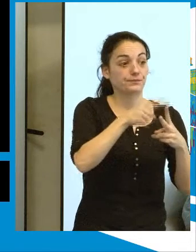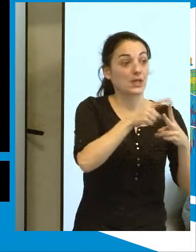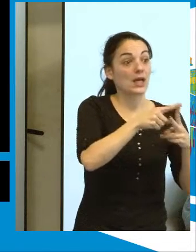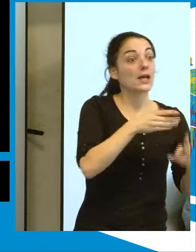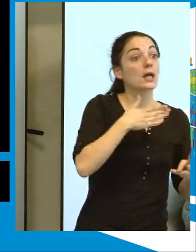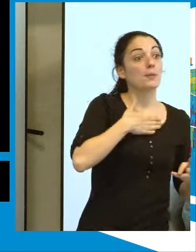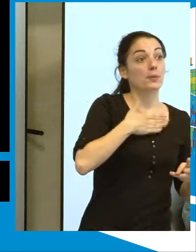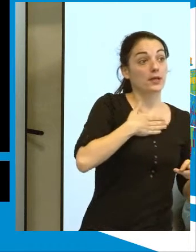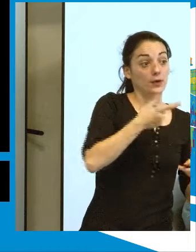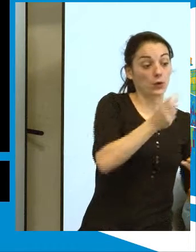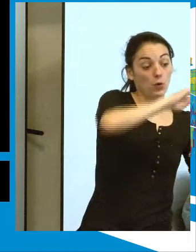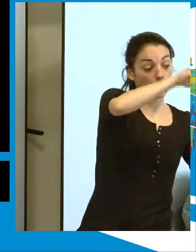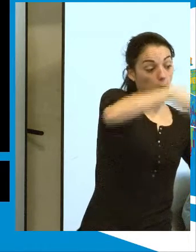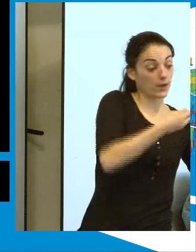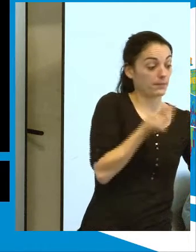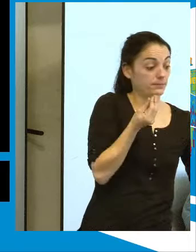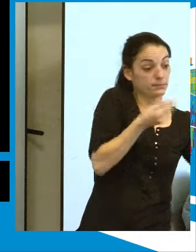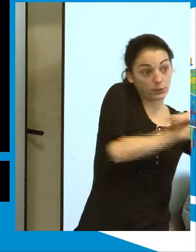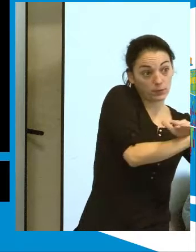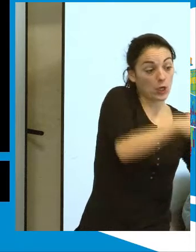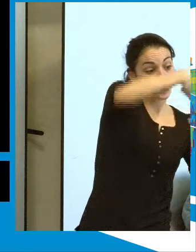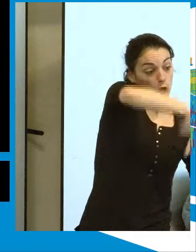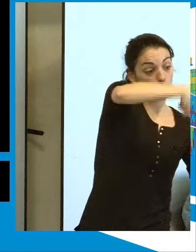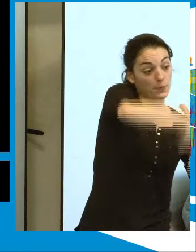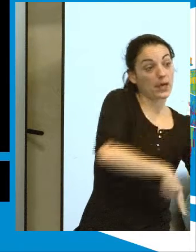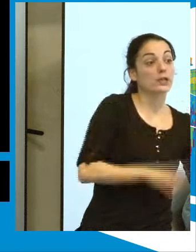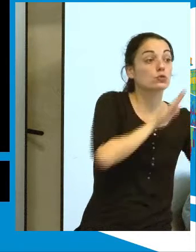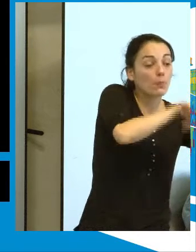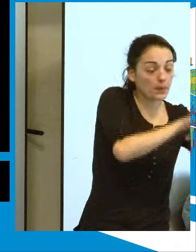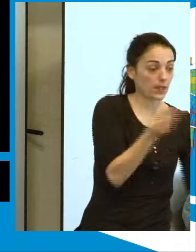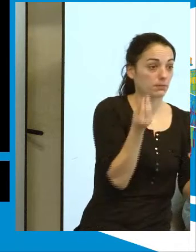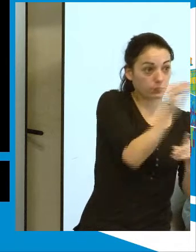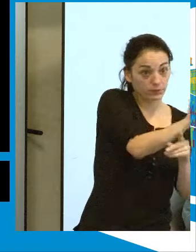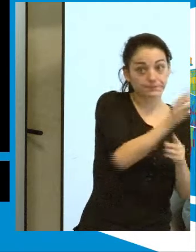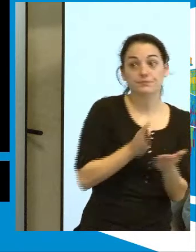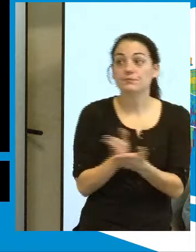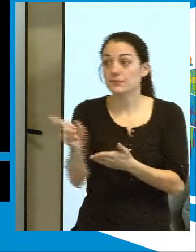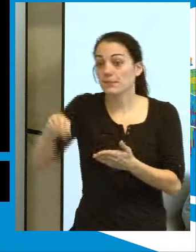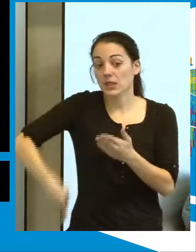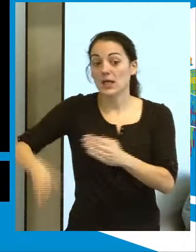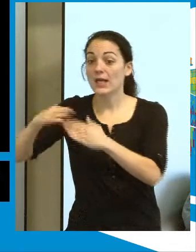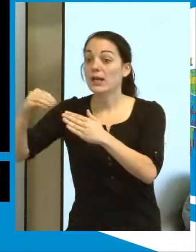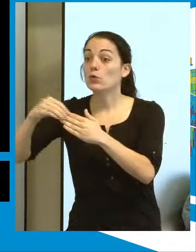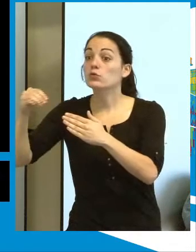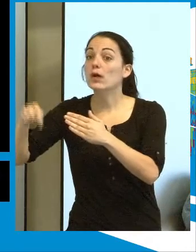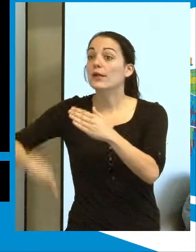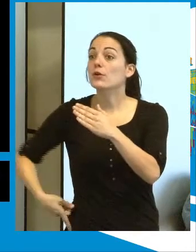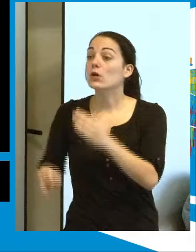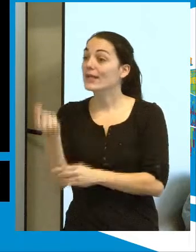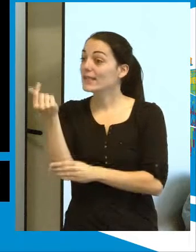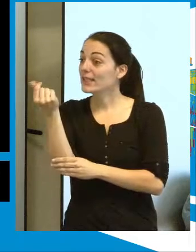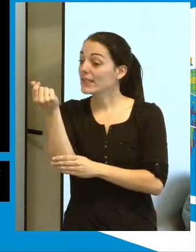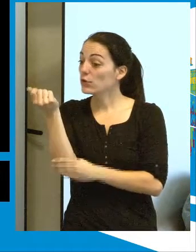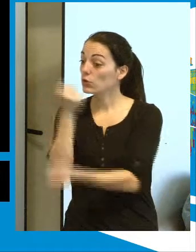que tiene que hacer y introducir todas estas pautas y recomendaciones, y por otro lado, que el usuario, de alguna manera, pues tiene que costearse